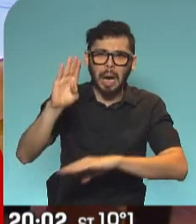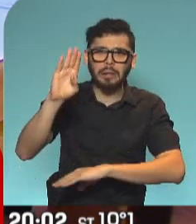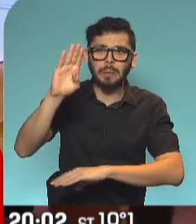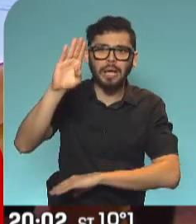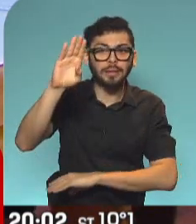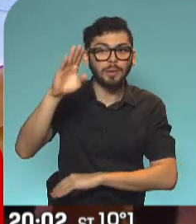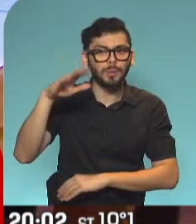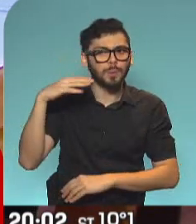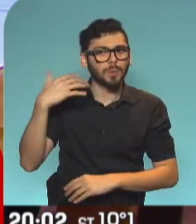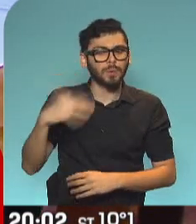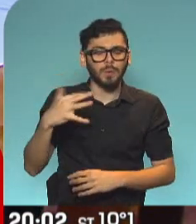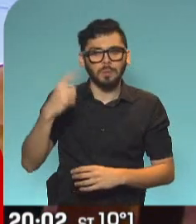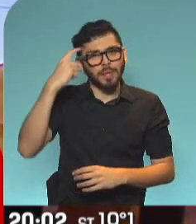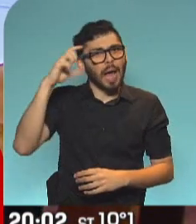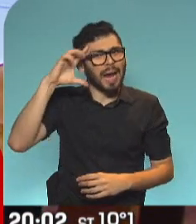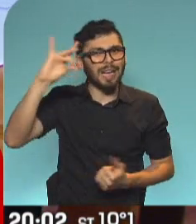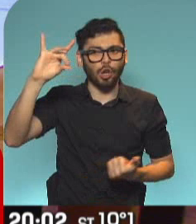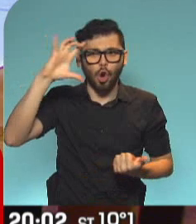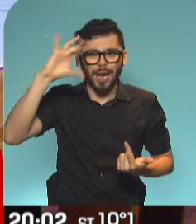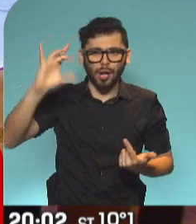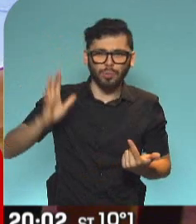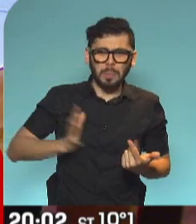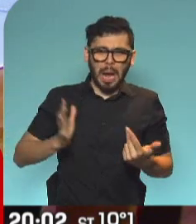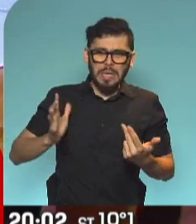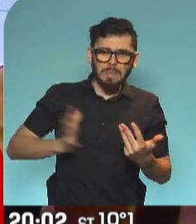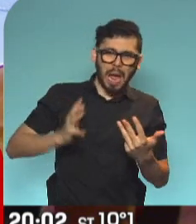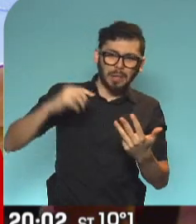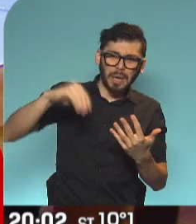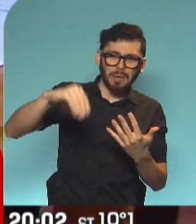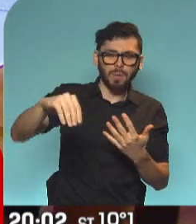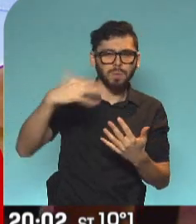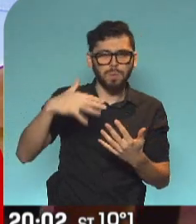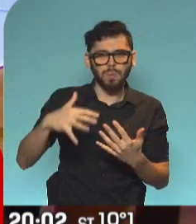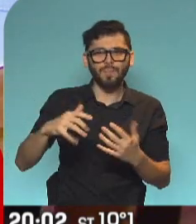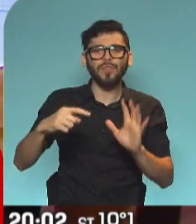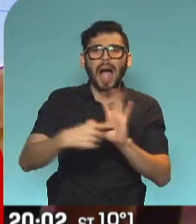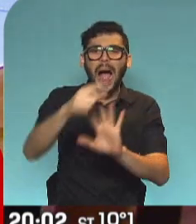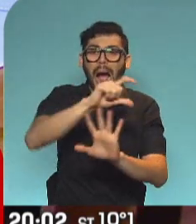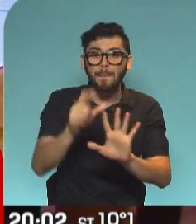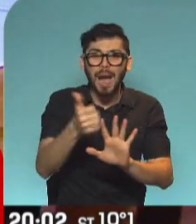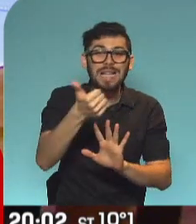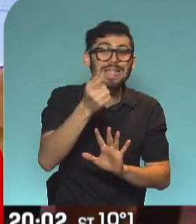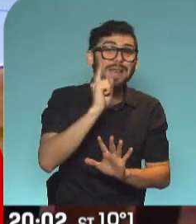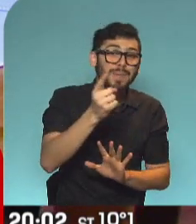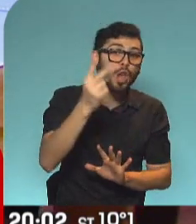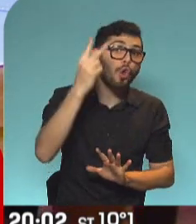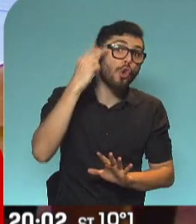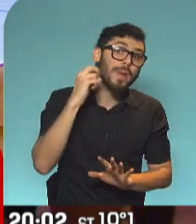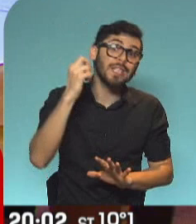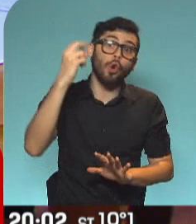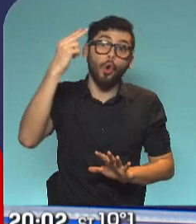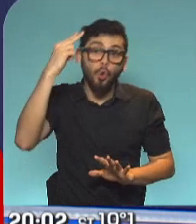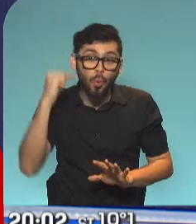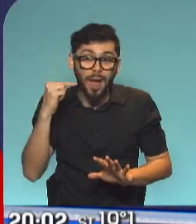cifras, y cada vez que hablamos de récord nos impacta a nosotros. Dos numeritos que tienen que ver con AMBA, chicos. 6.909 son los casos positivos